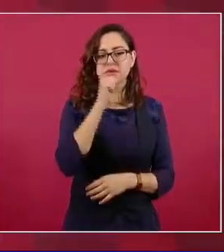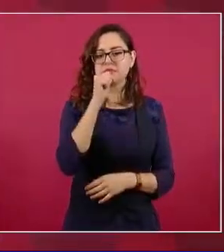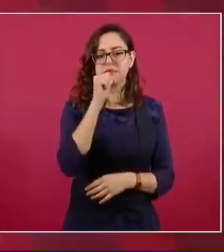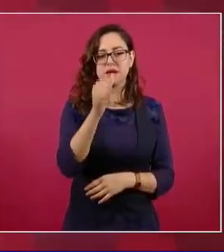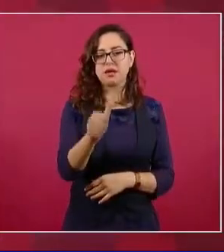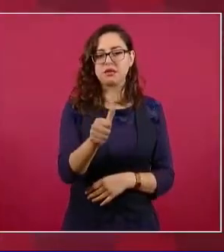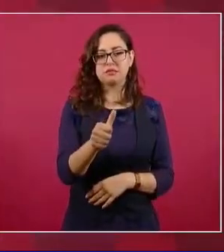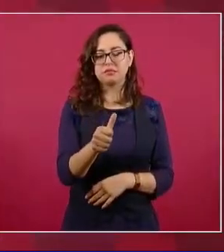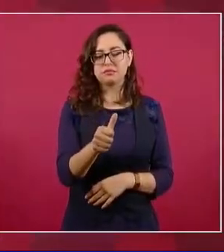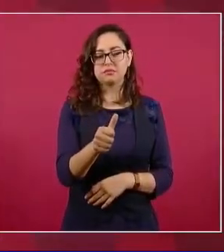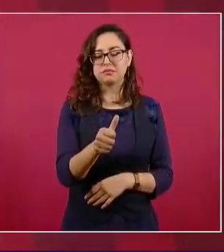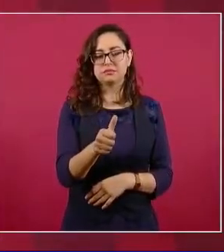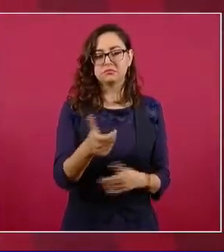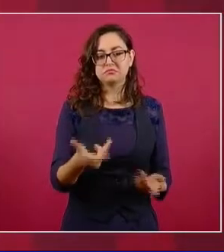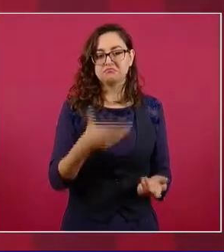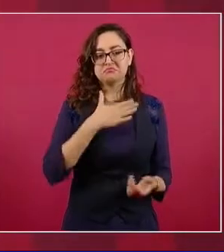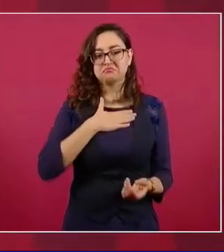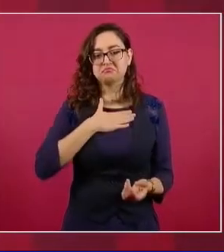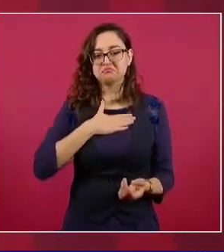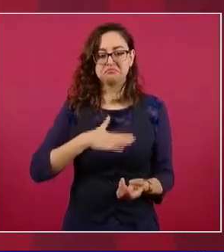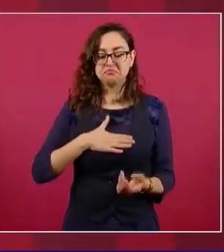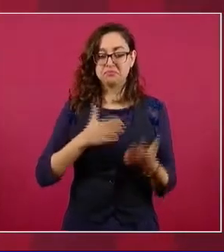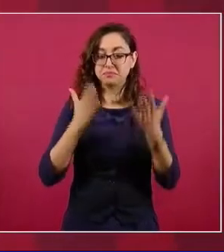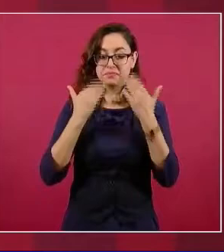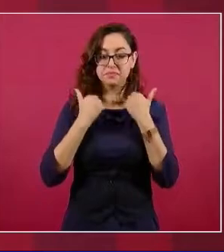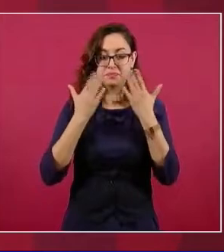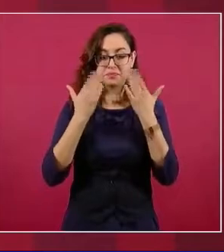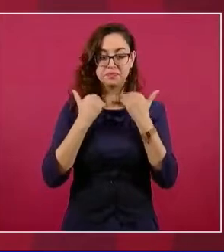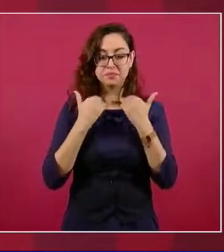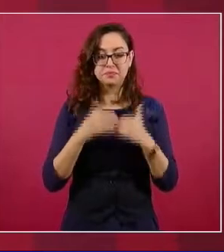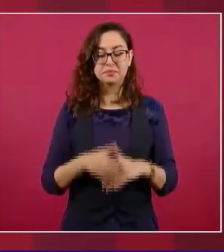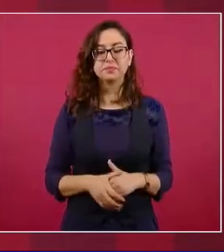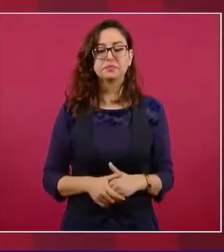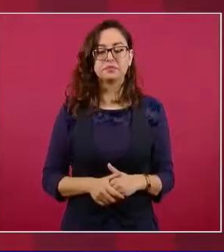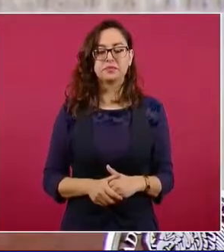potentados, de los influyentes.